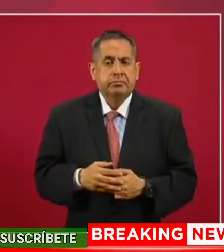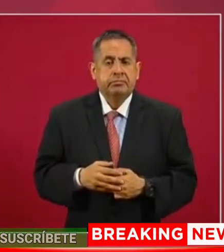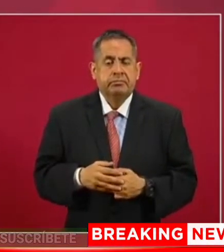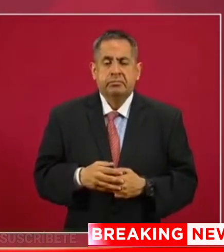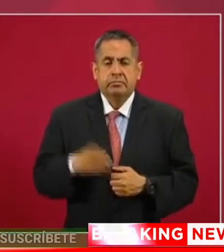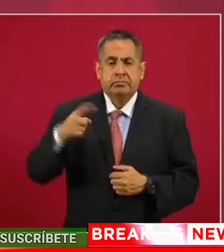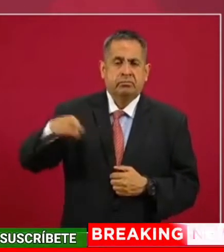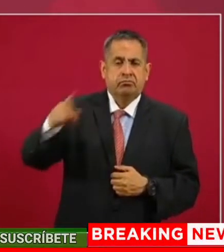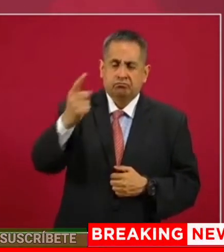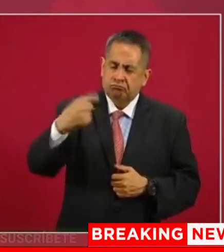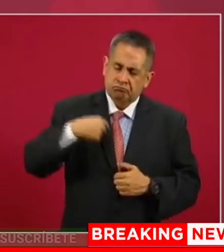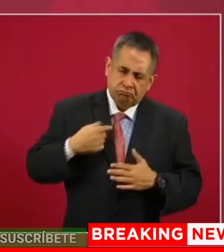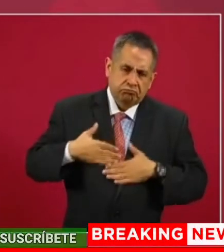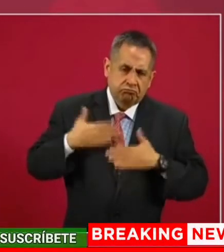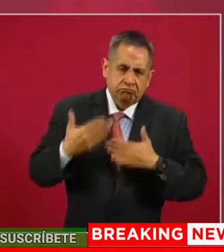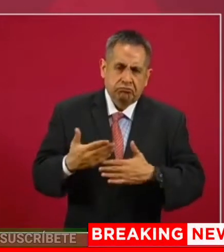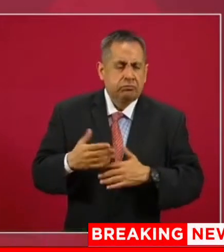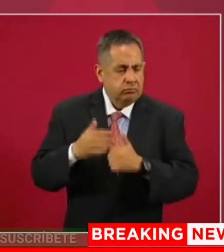tienen confianza